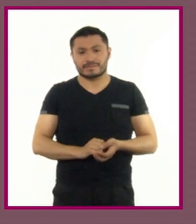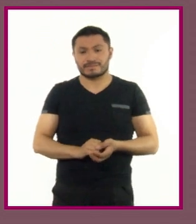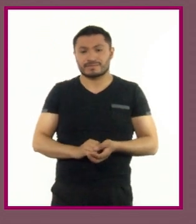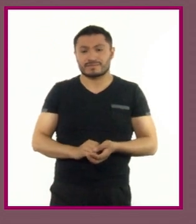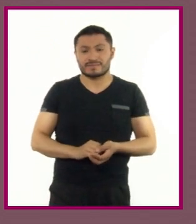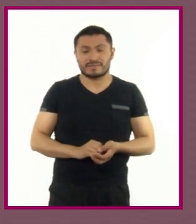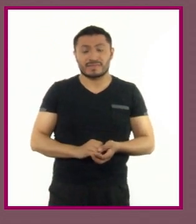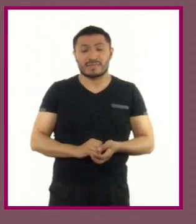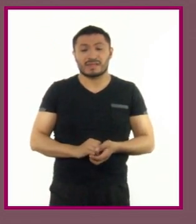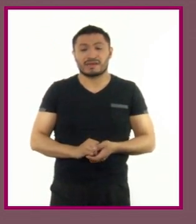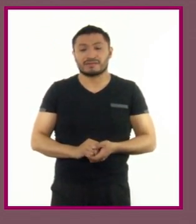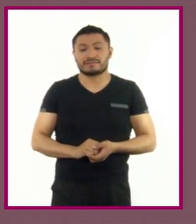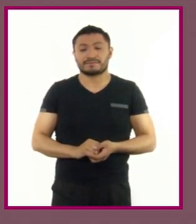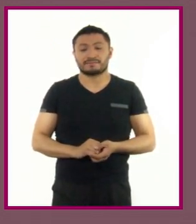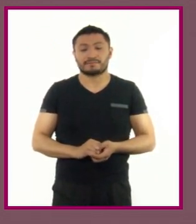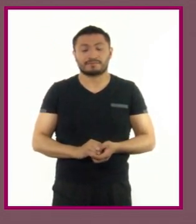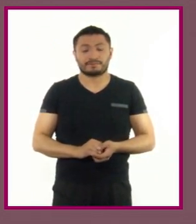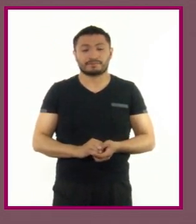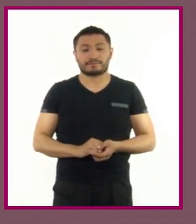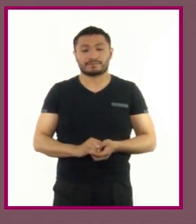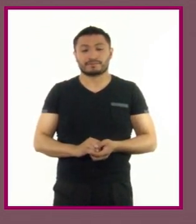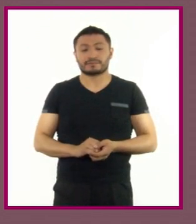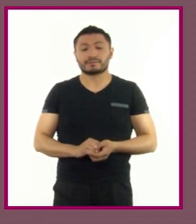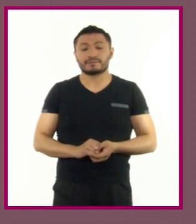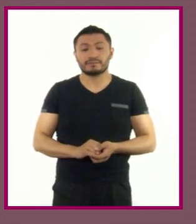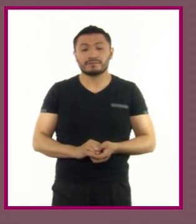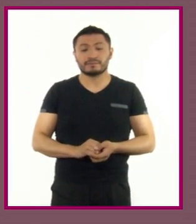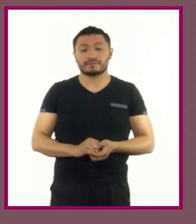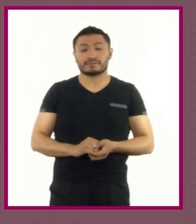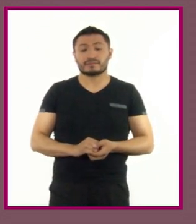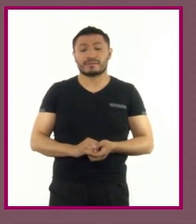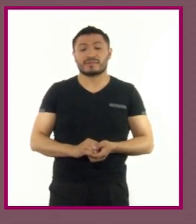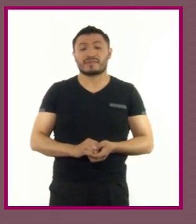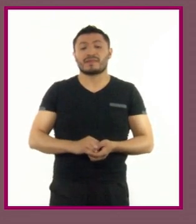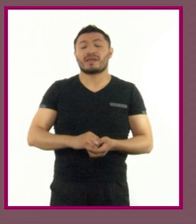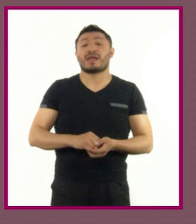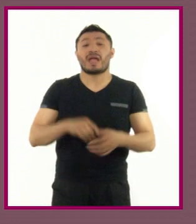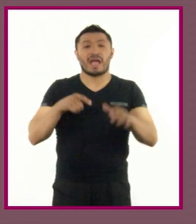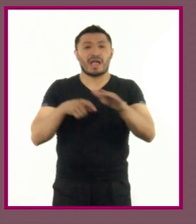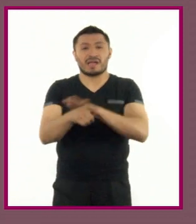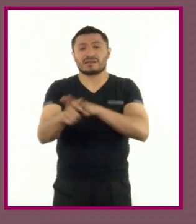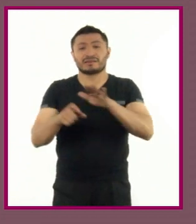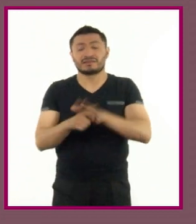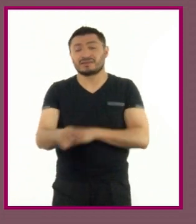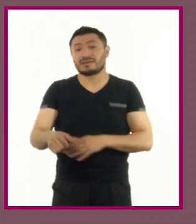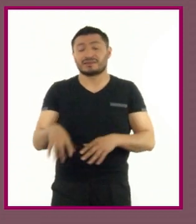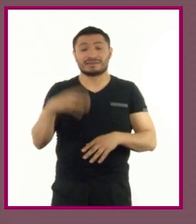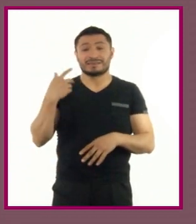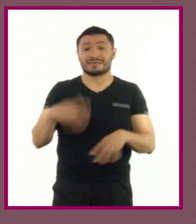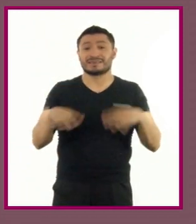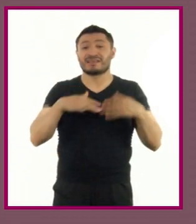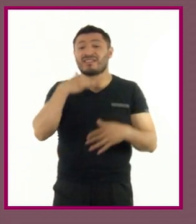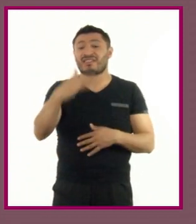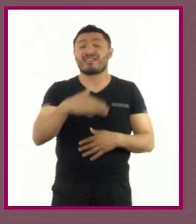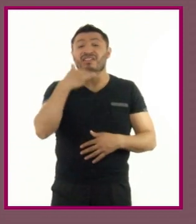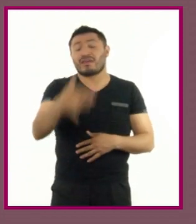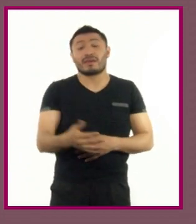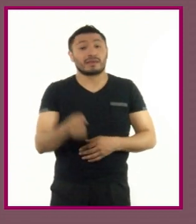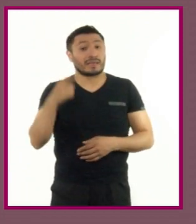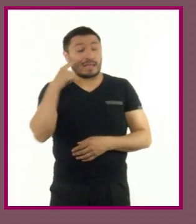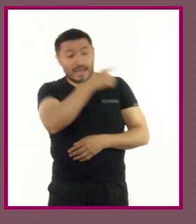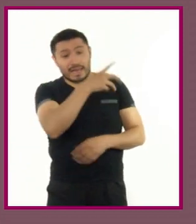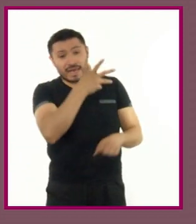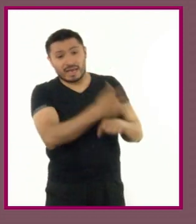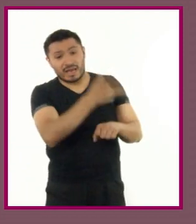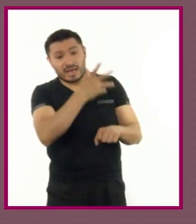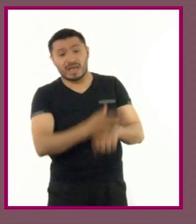la geografía y la naturaleza de nuestra relación, el narcotráfico. El narcotráfico tiene en Estados Unidos su